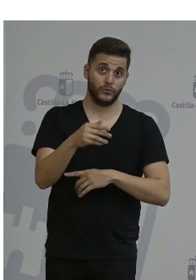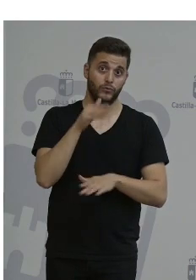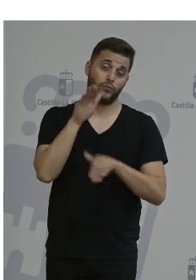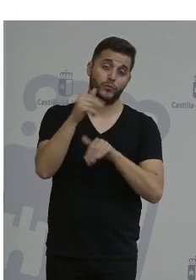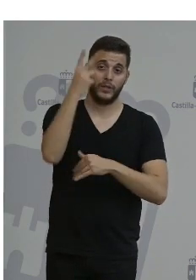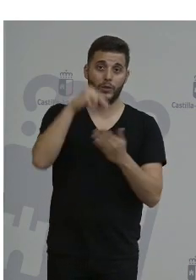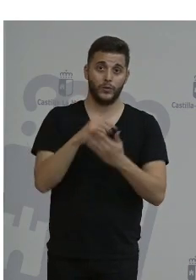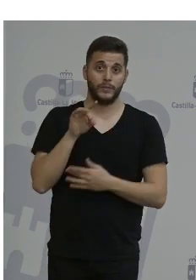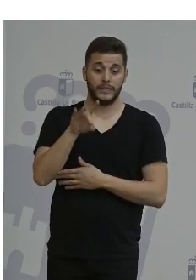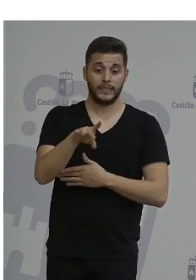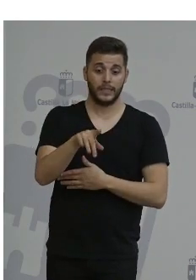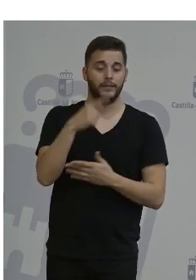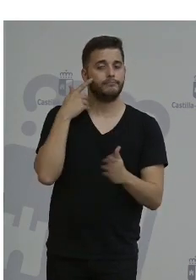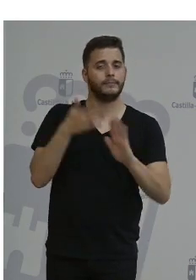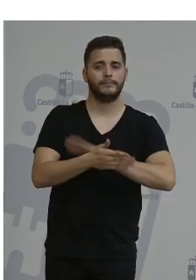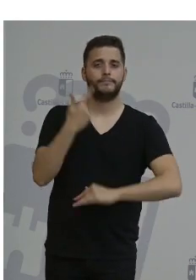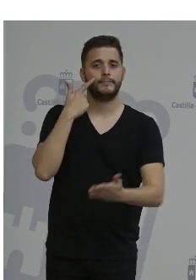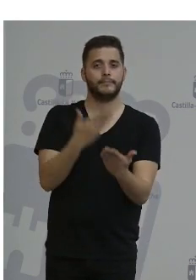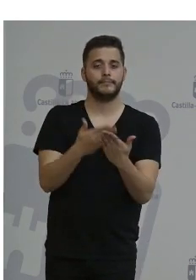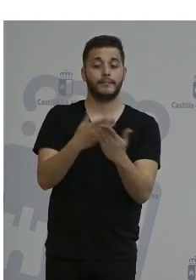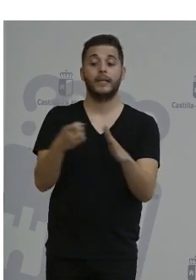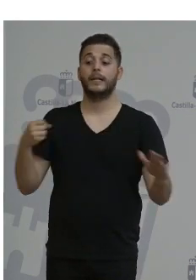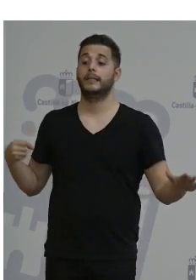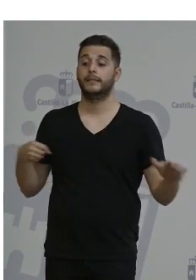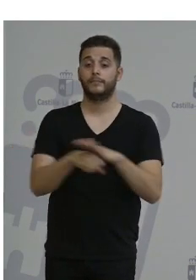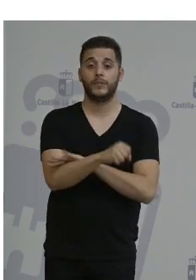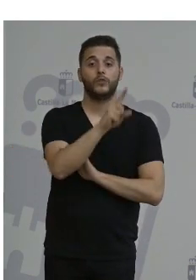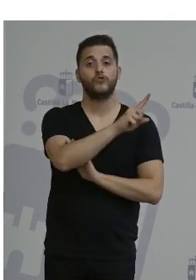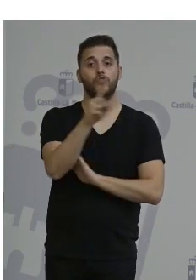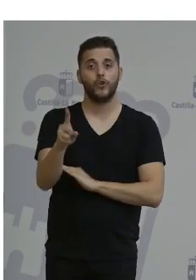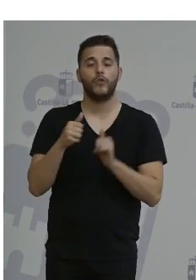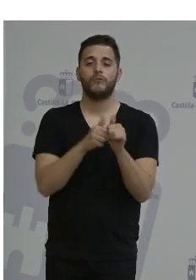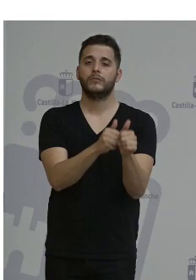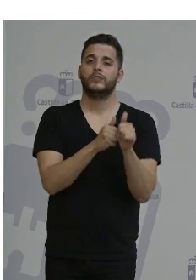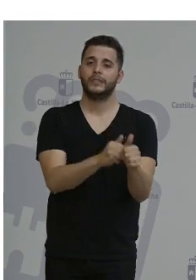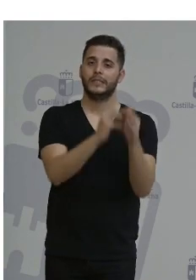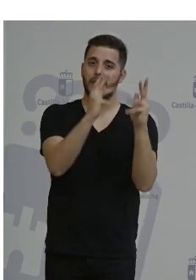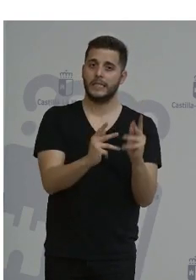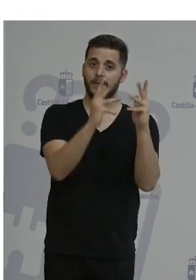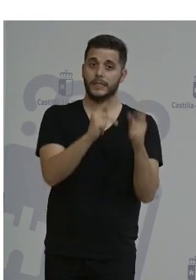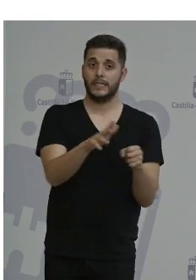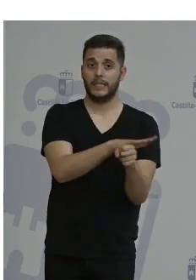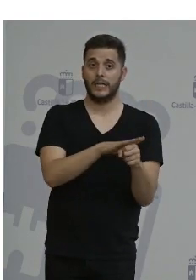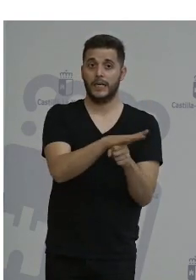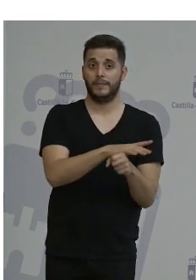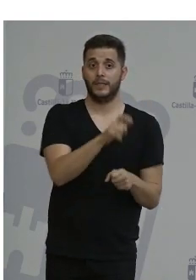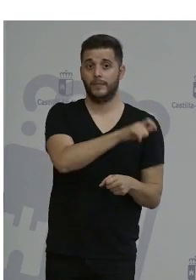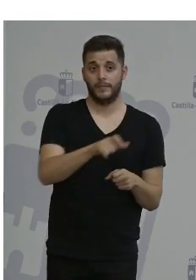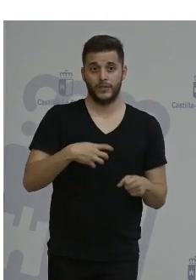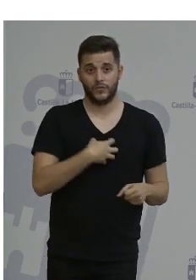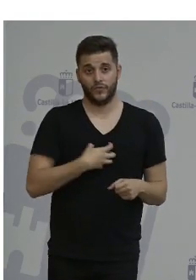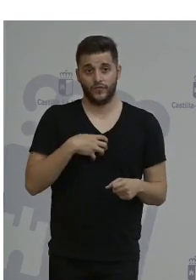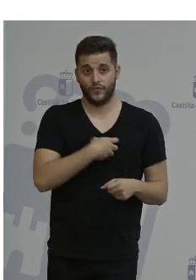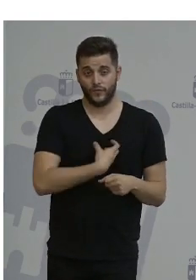se materializa en la incorporación de 11 auxiliares administrativos del ámbito del personal funcionario